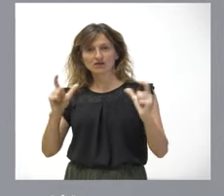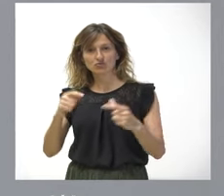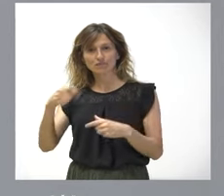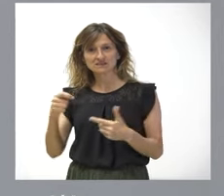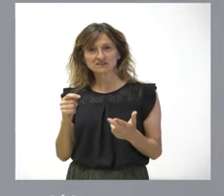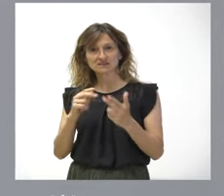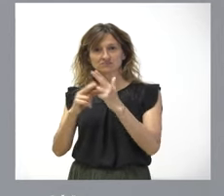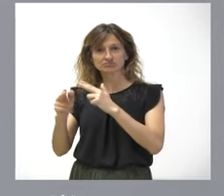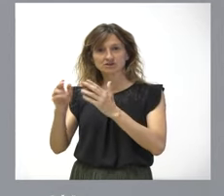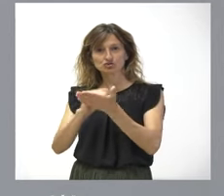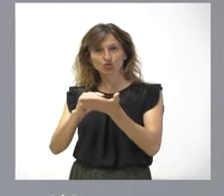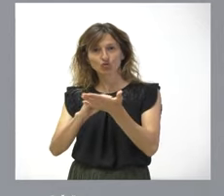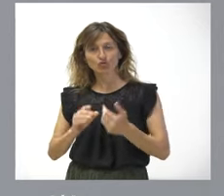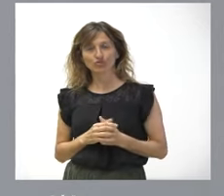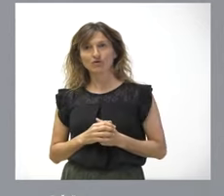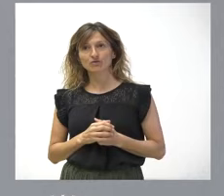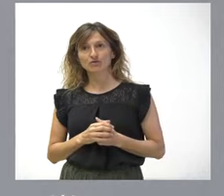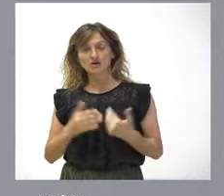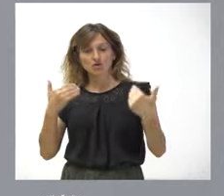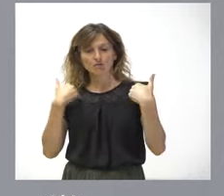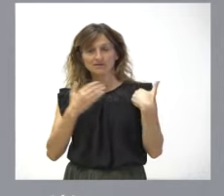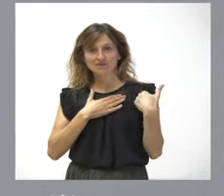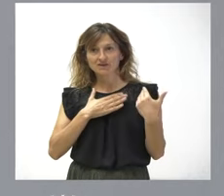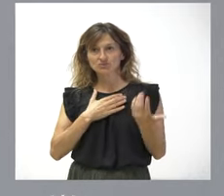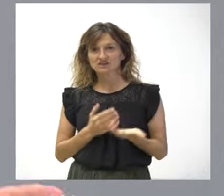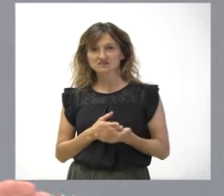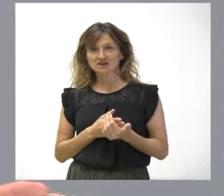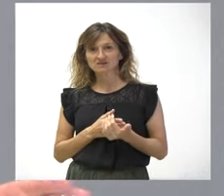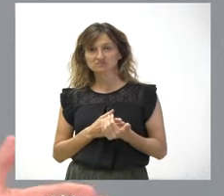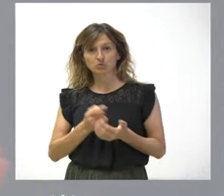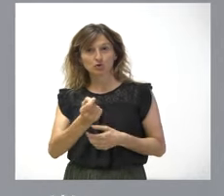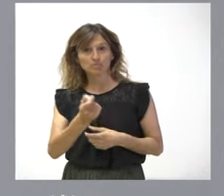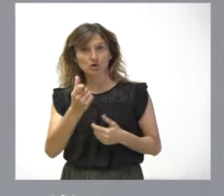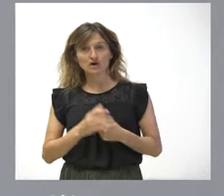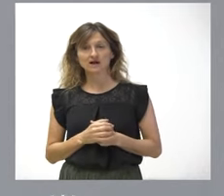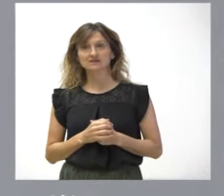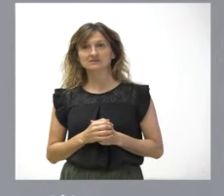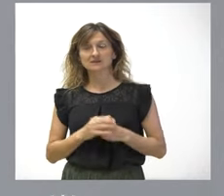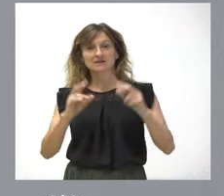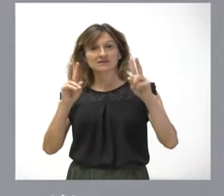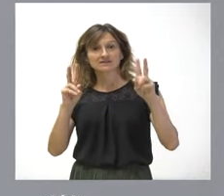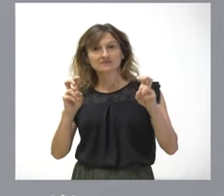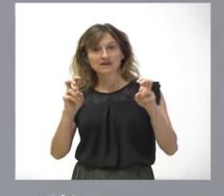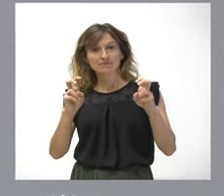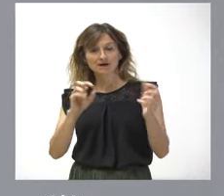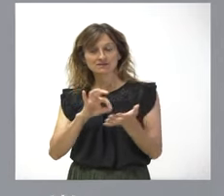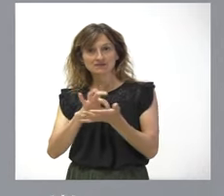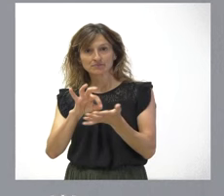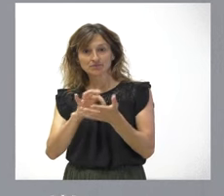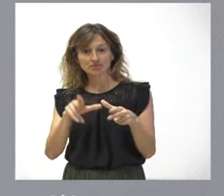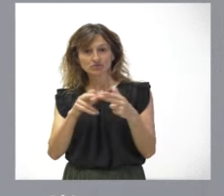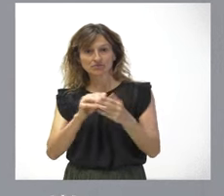resolviendo este problema a través de las competencias que tenemos nosotros que son escasas Porque básicamente son en el ámbito de los servicios